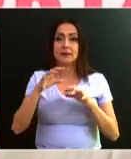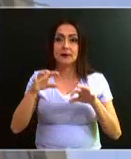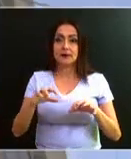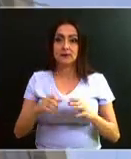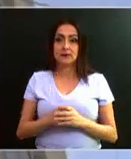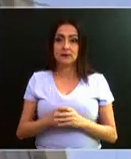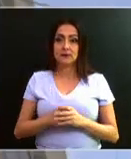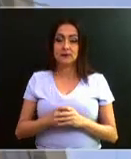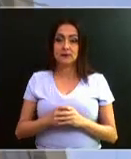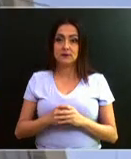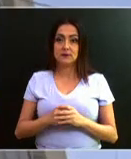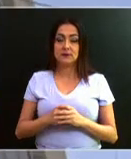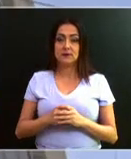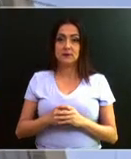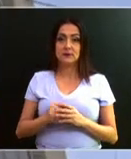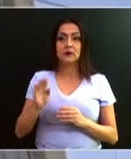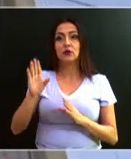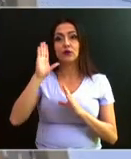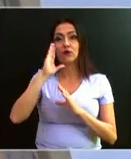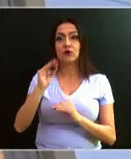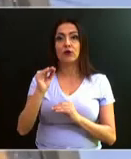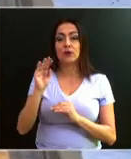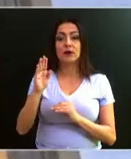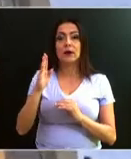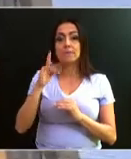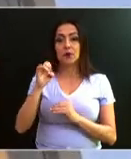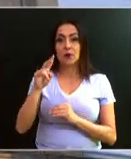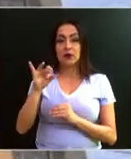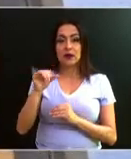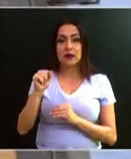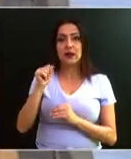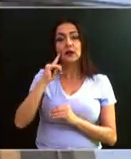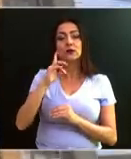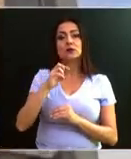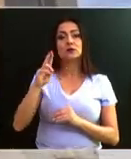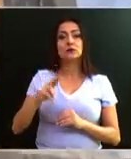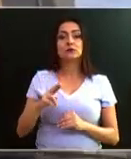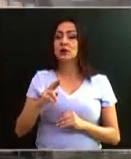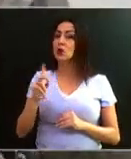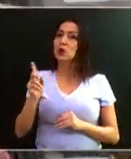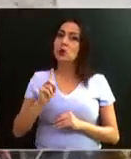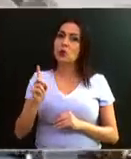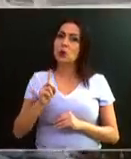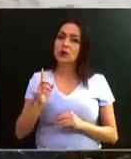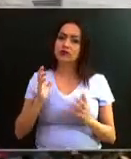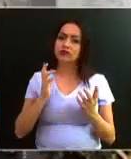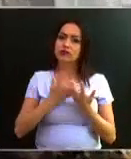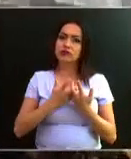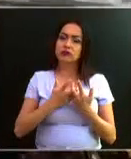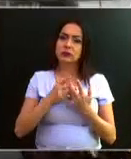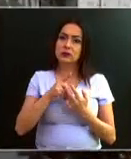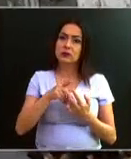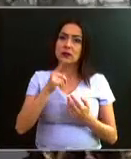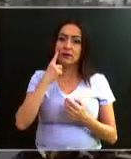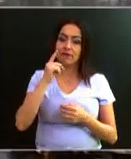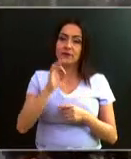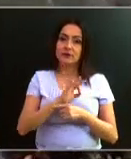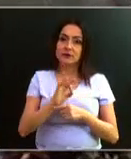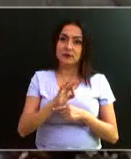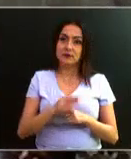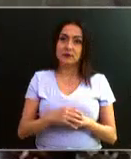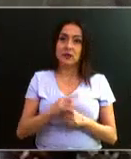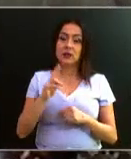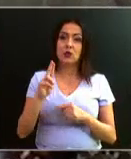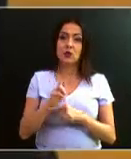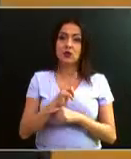magistrados y con sustento en un informe de la Procuraduría General de la República no era acorde al principio de eficiencia en